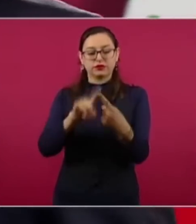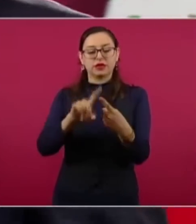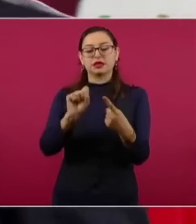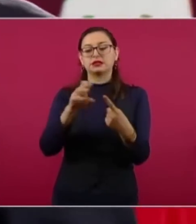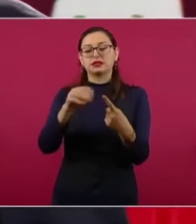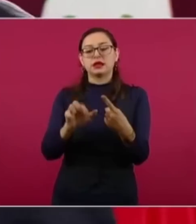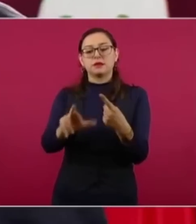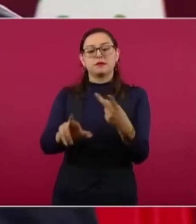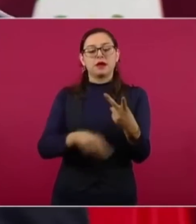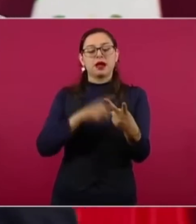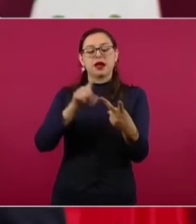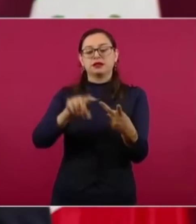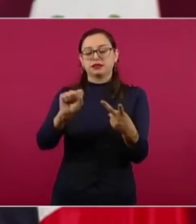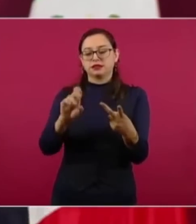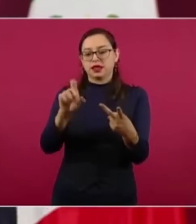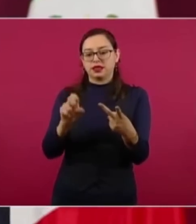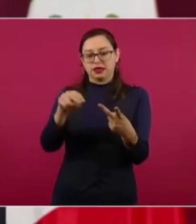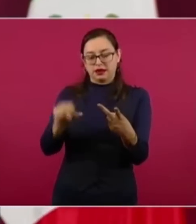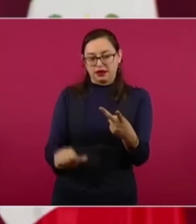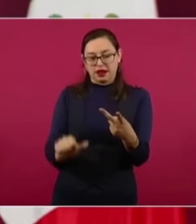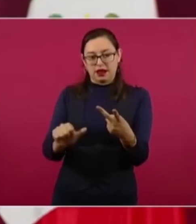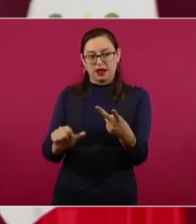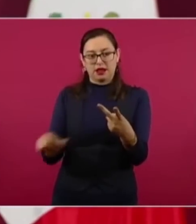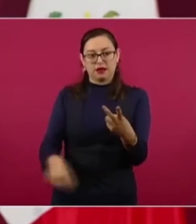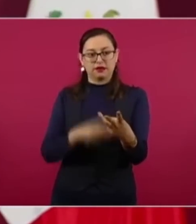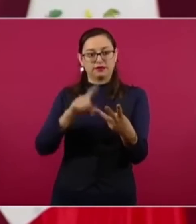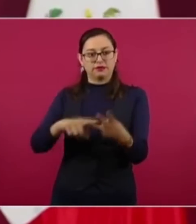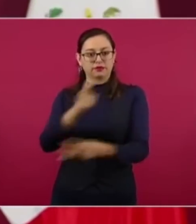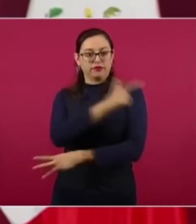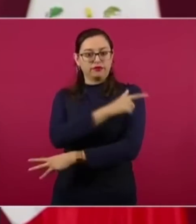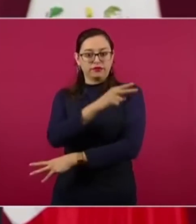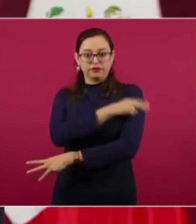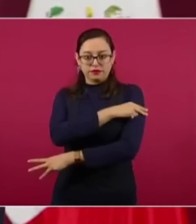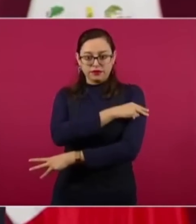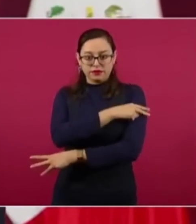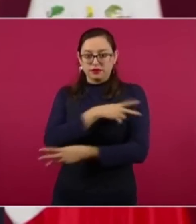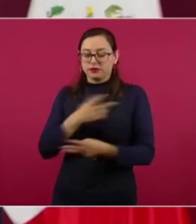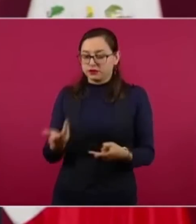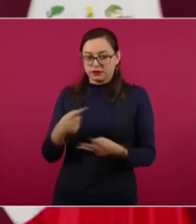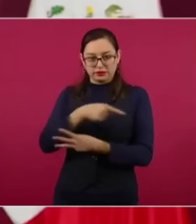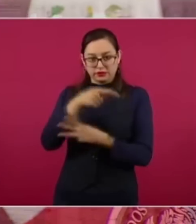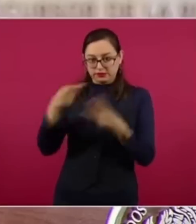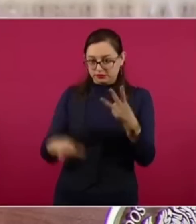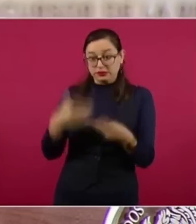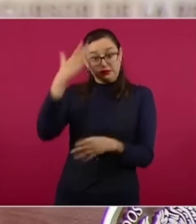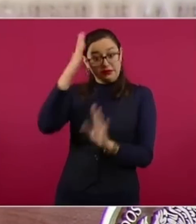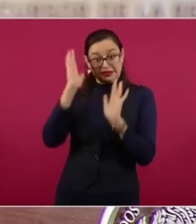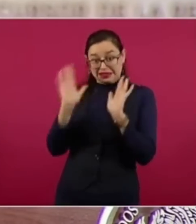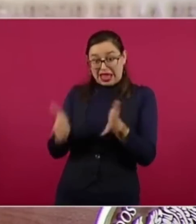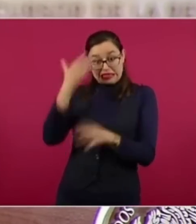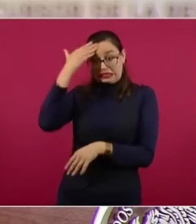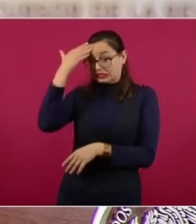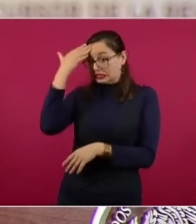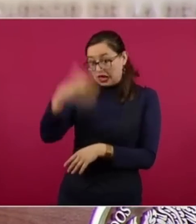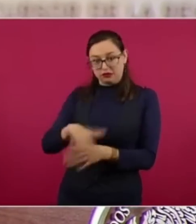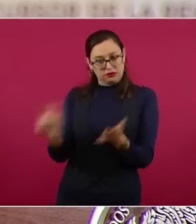la Secretaría de la Defensa, como en la Guardia Nacional.